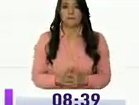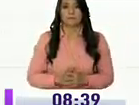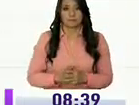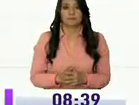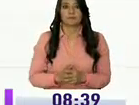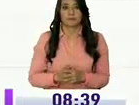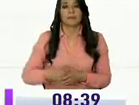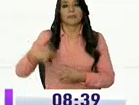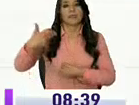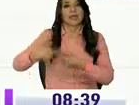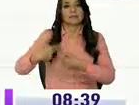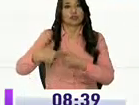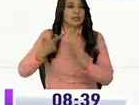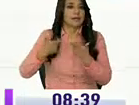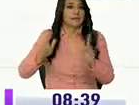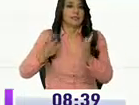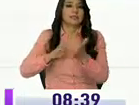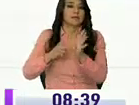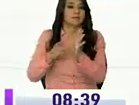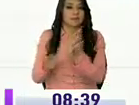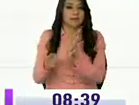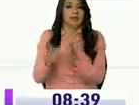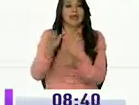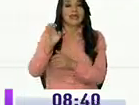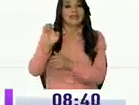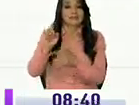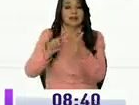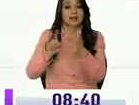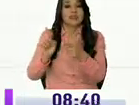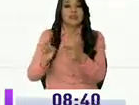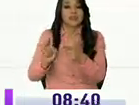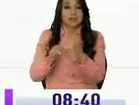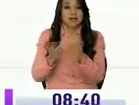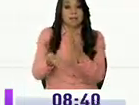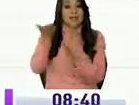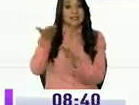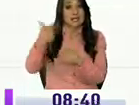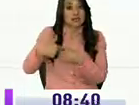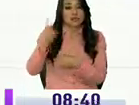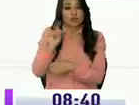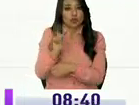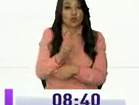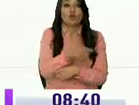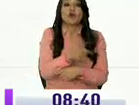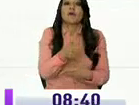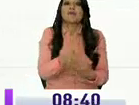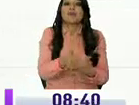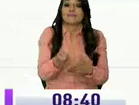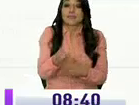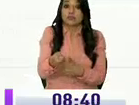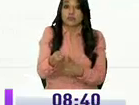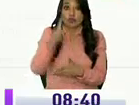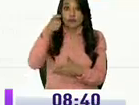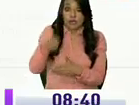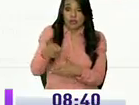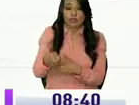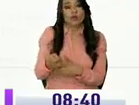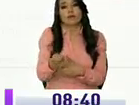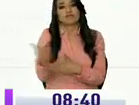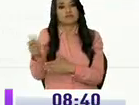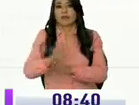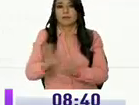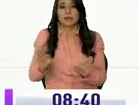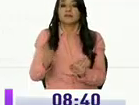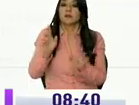la gasolina extra y diésel. Por eso el precio, al parecer, está incrementado, pero no es así, se eliminó